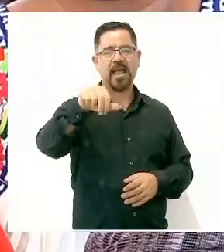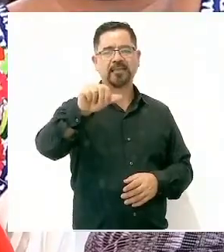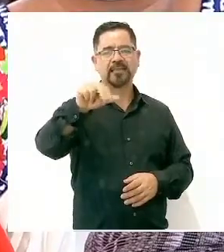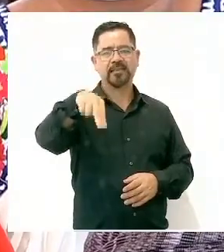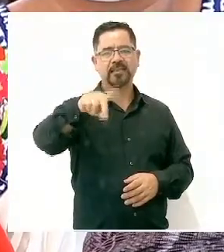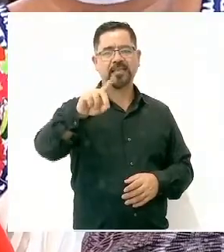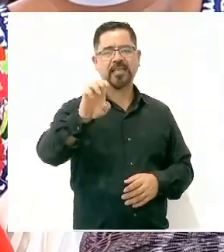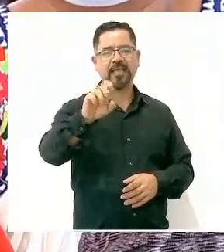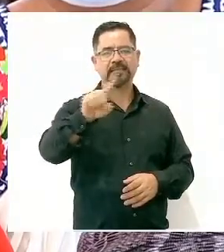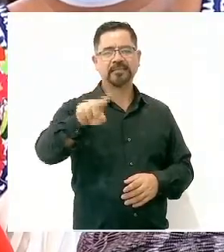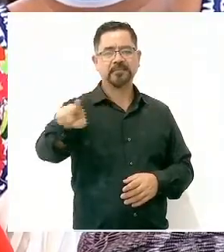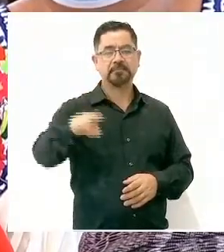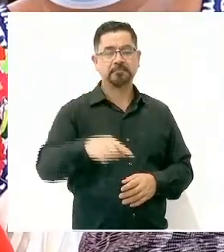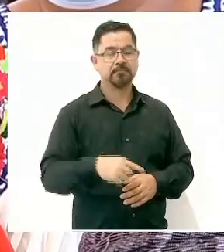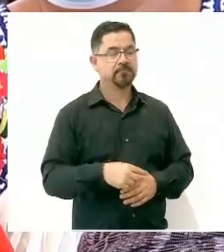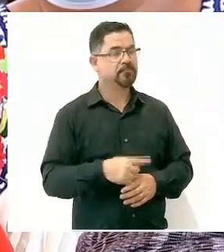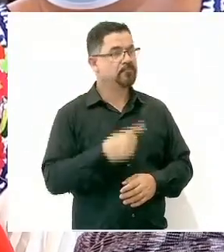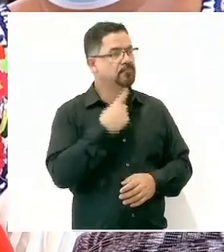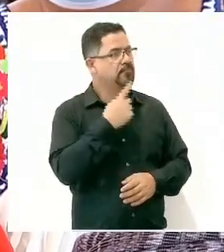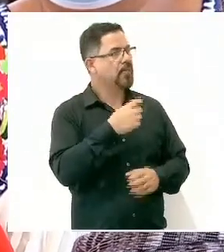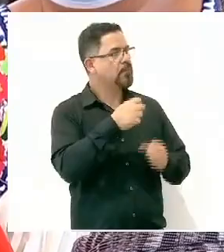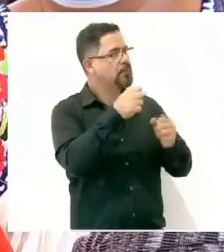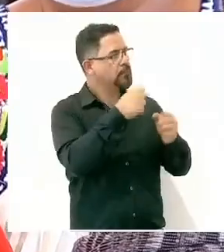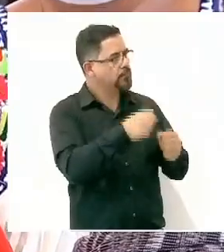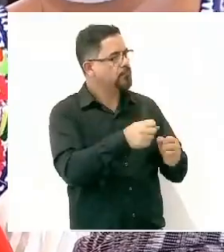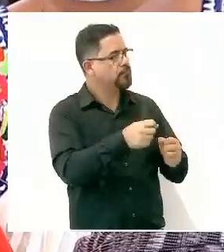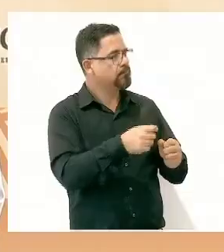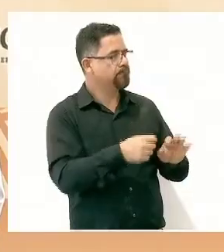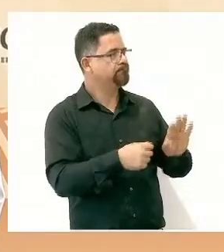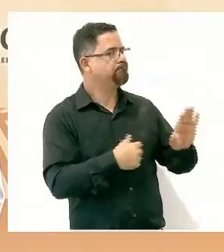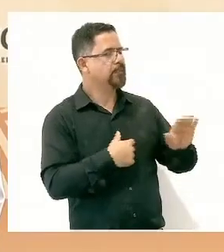asegura que pronto terminará,